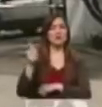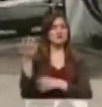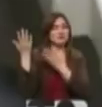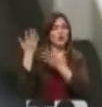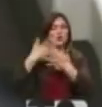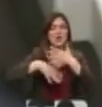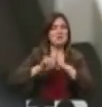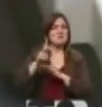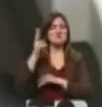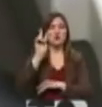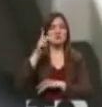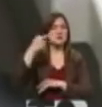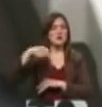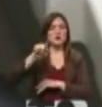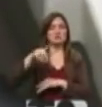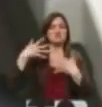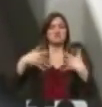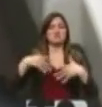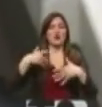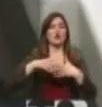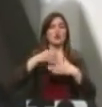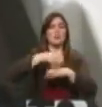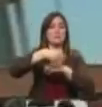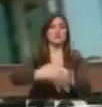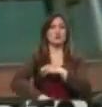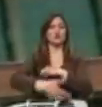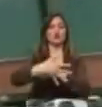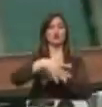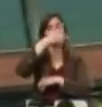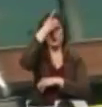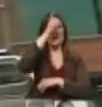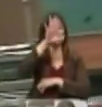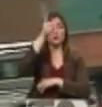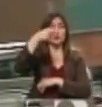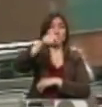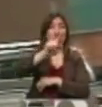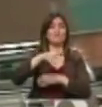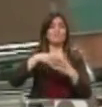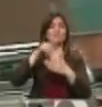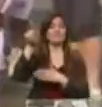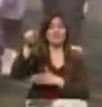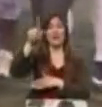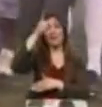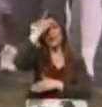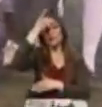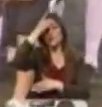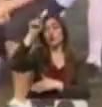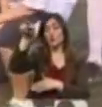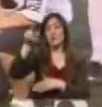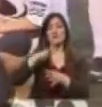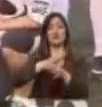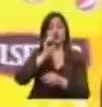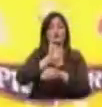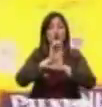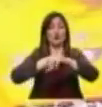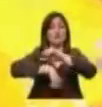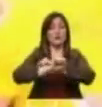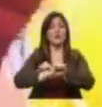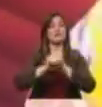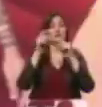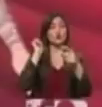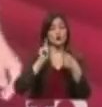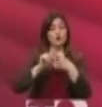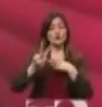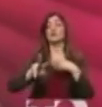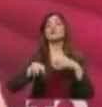canales incautados arrastran una deuda cercana a los 5 millones con la Federación Ecuatoriana de Fútbol. Actualmente, el Campeonato de Fútbol Ecuatoriano